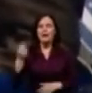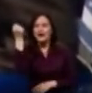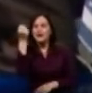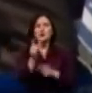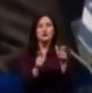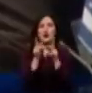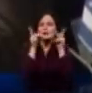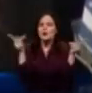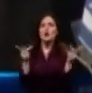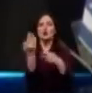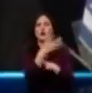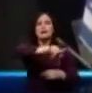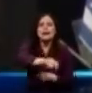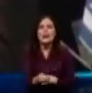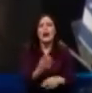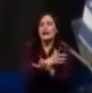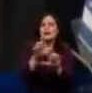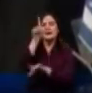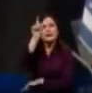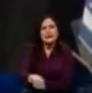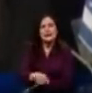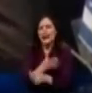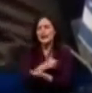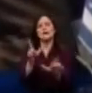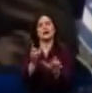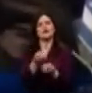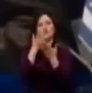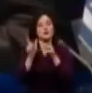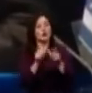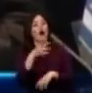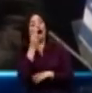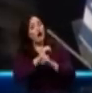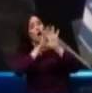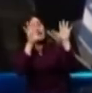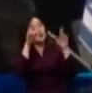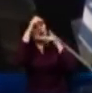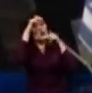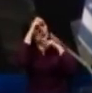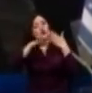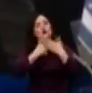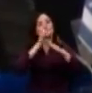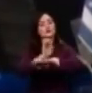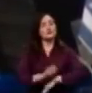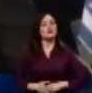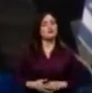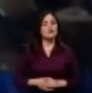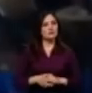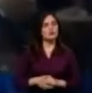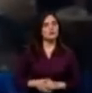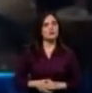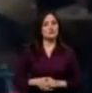esa prensa libre que necesita el ciudadano para enterarse de lo que ocurre en nuestro